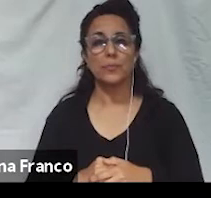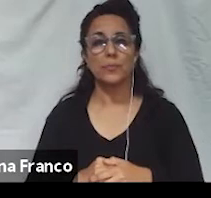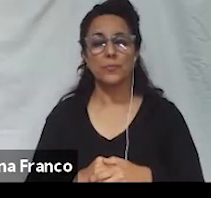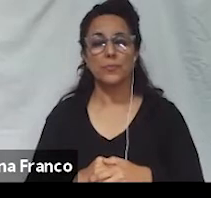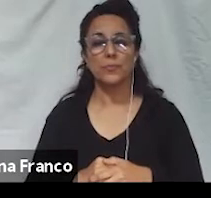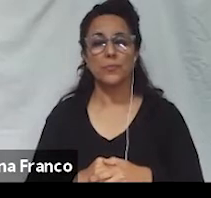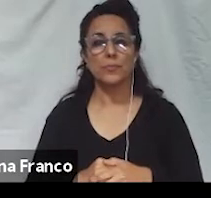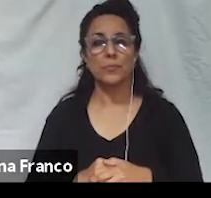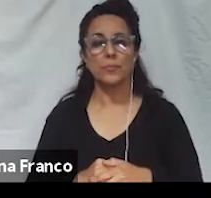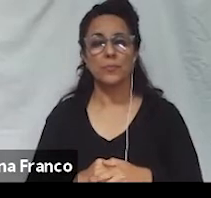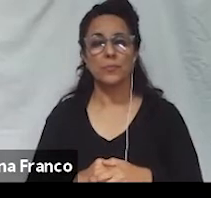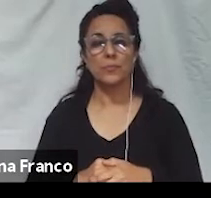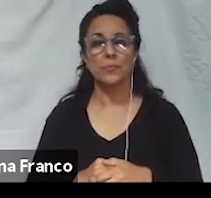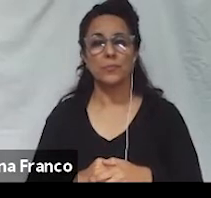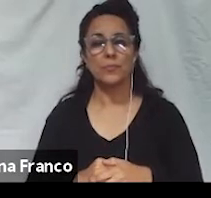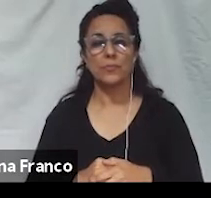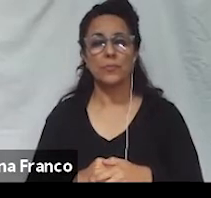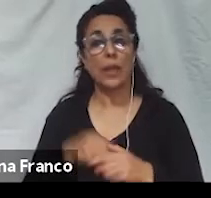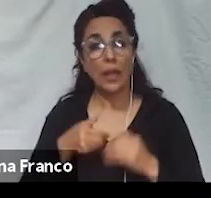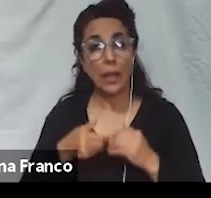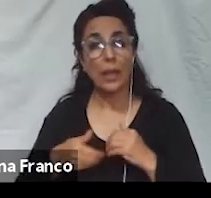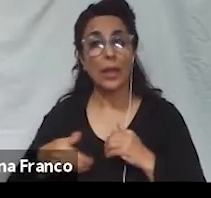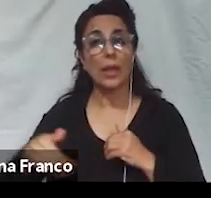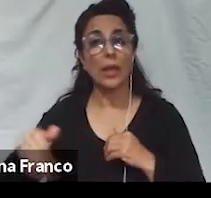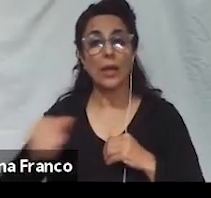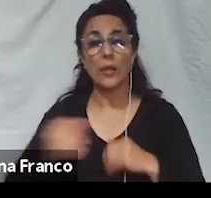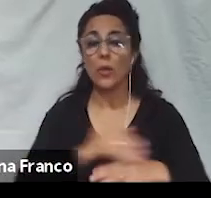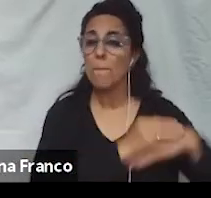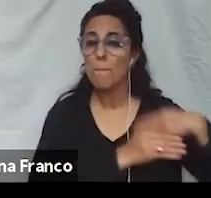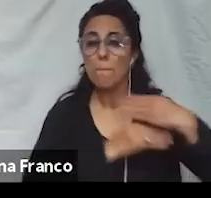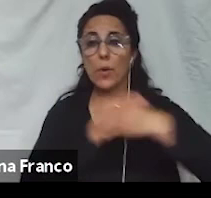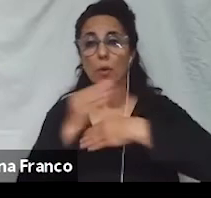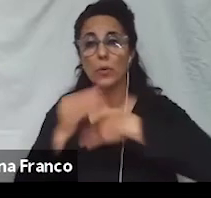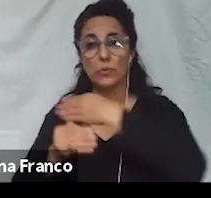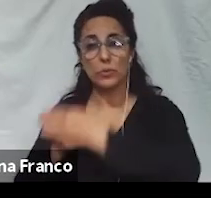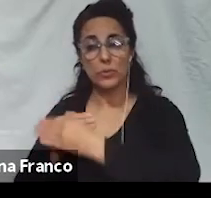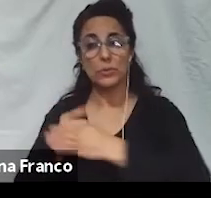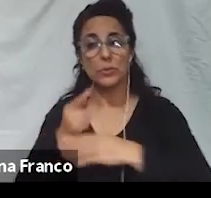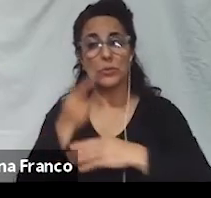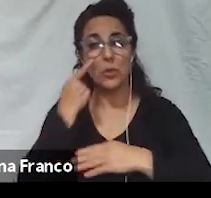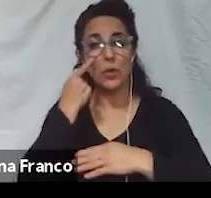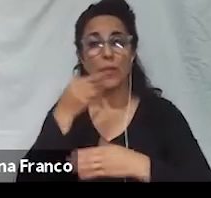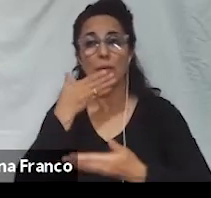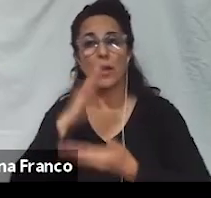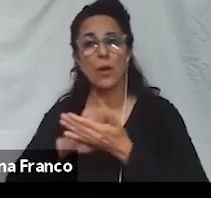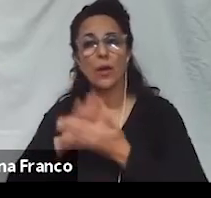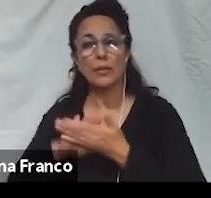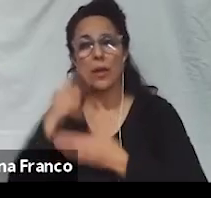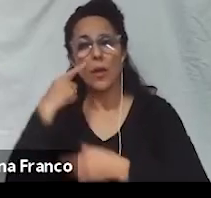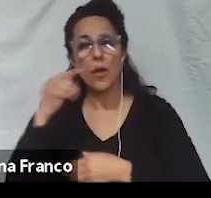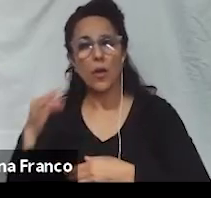decía hace un rato y también al principio, esto lo tenemos que hacer durante el proceso de testing. Tenemos que ir capturando